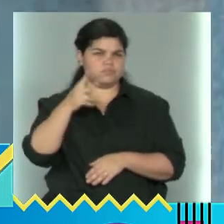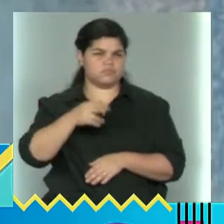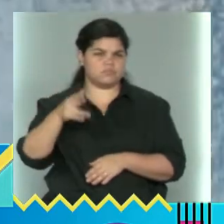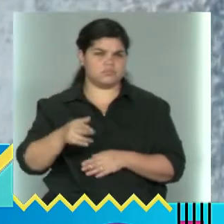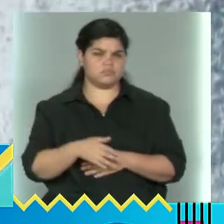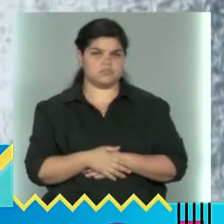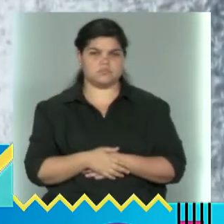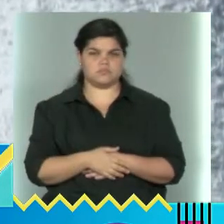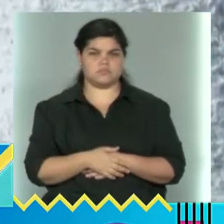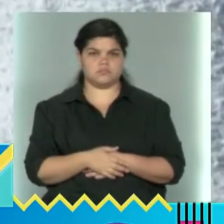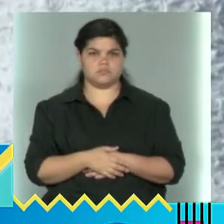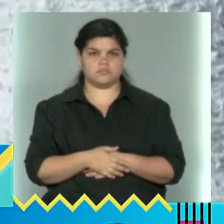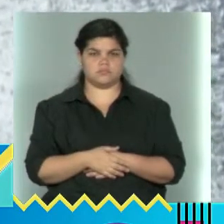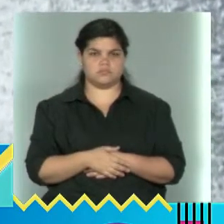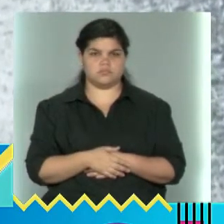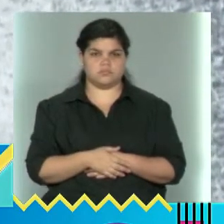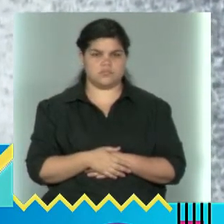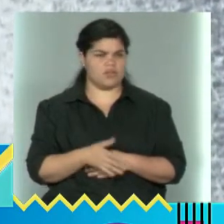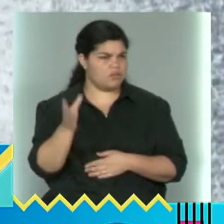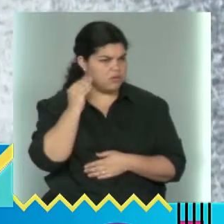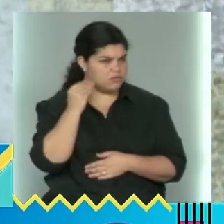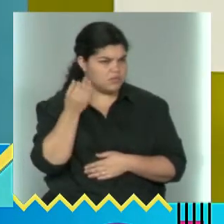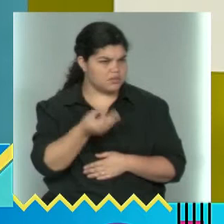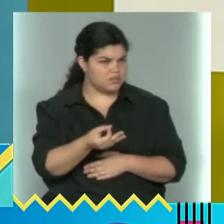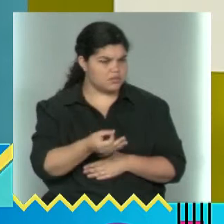se está cortando la comunicación. Fernanda, ¿nos escuchás?